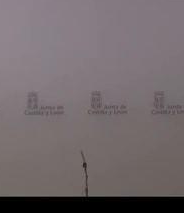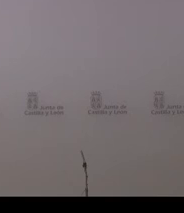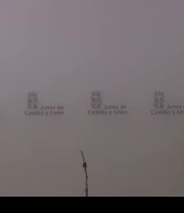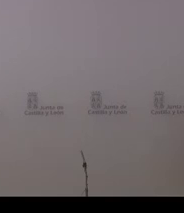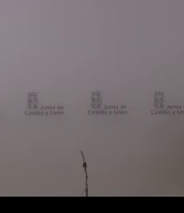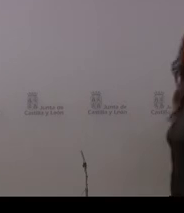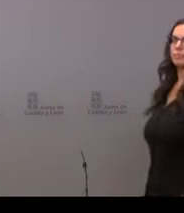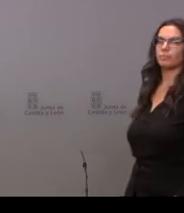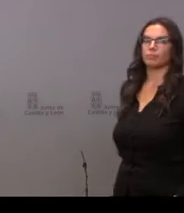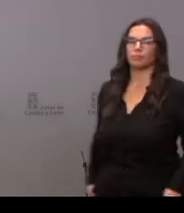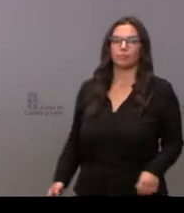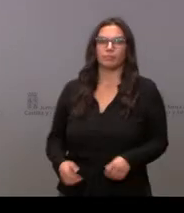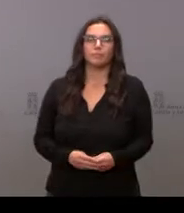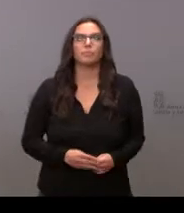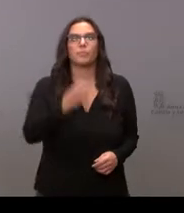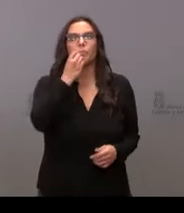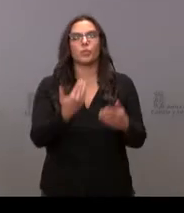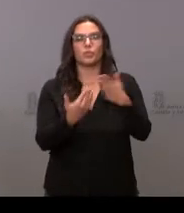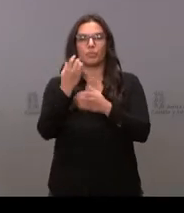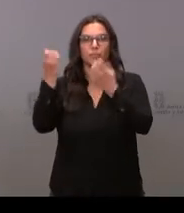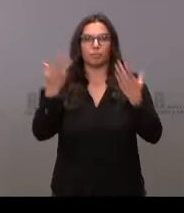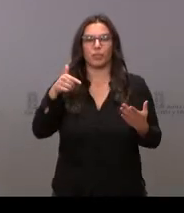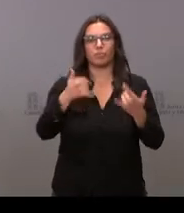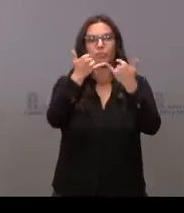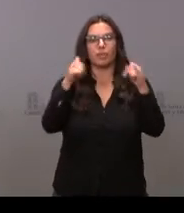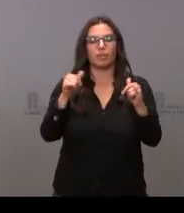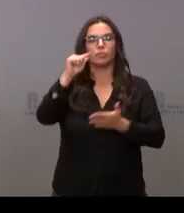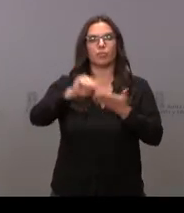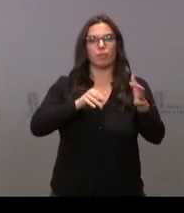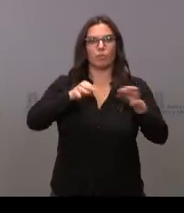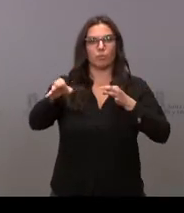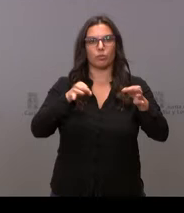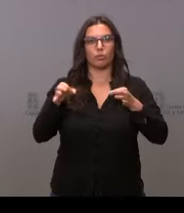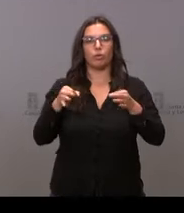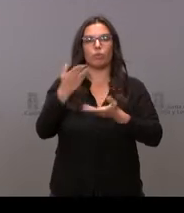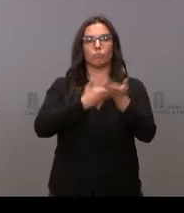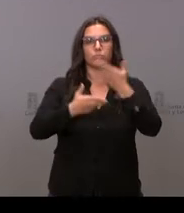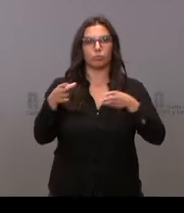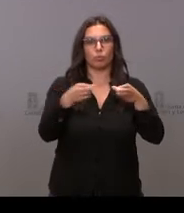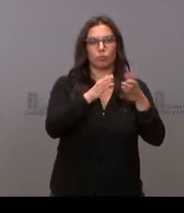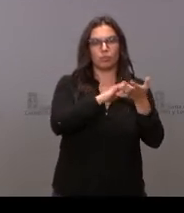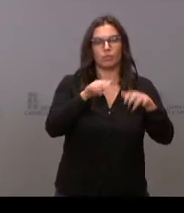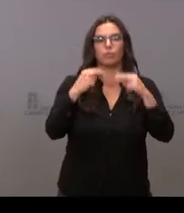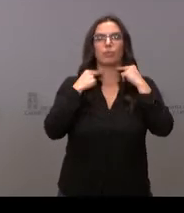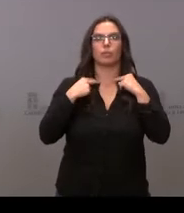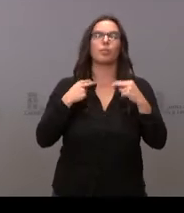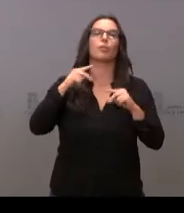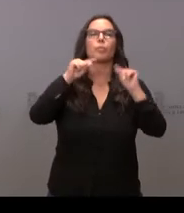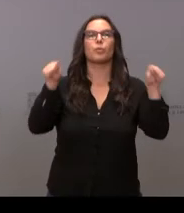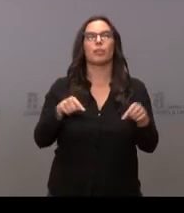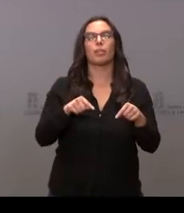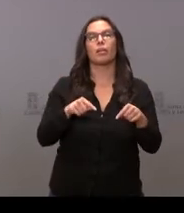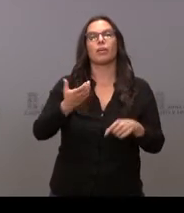buenos días y bienvenidos a este acto de firma del protocolo entre la junta de castilla y léon la diputación provincial